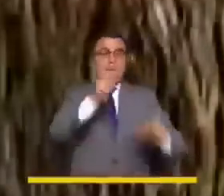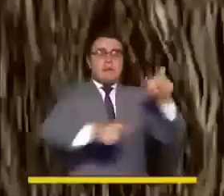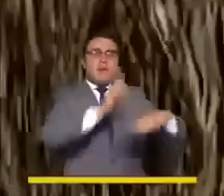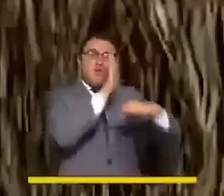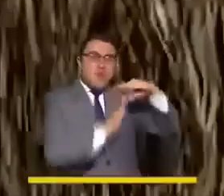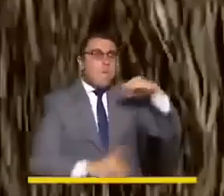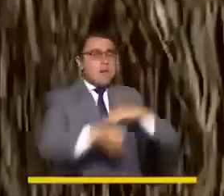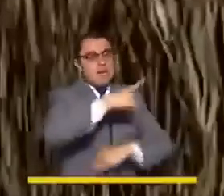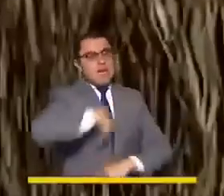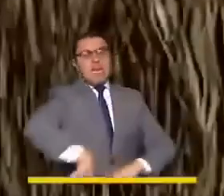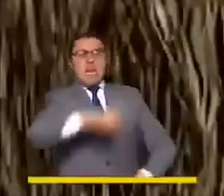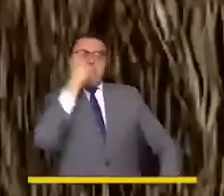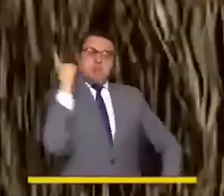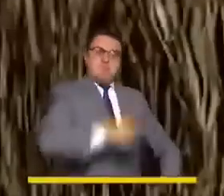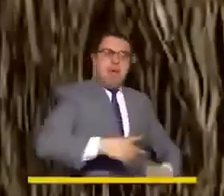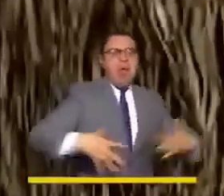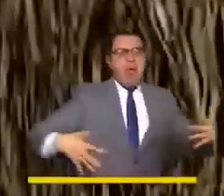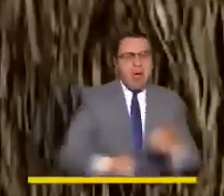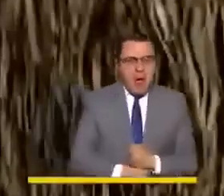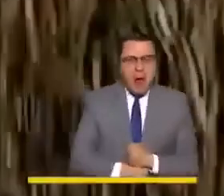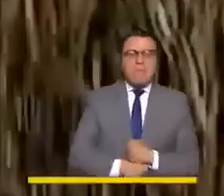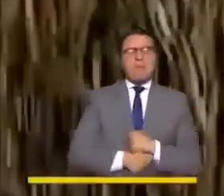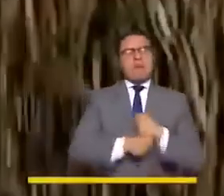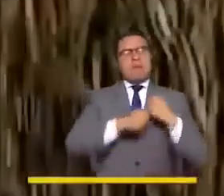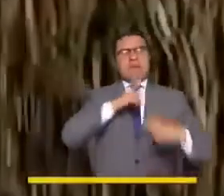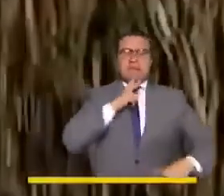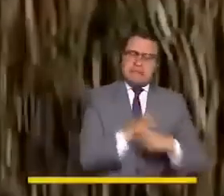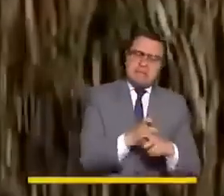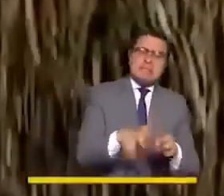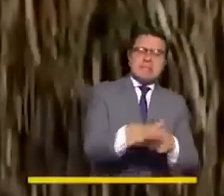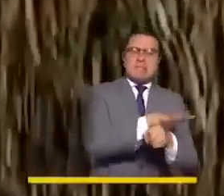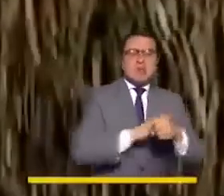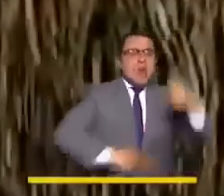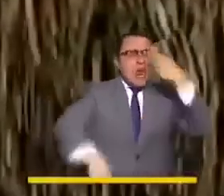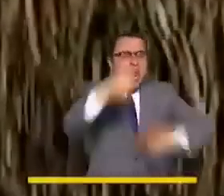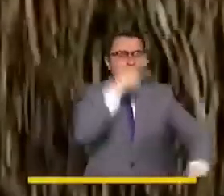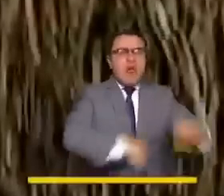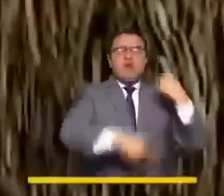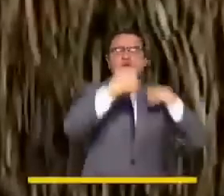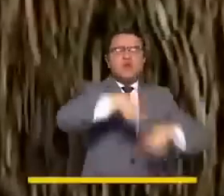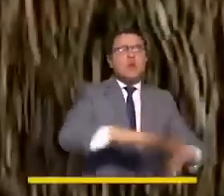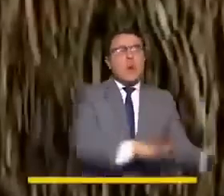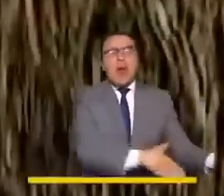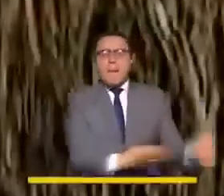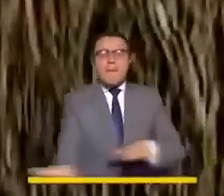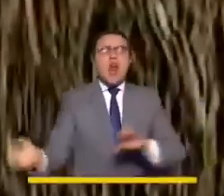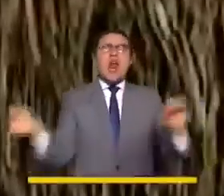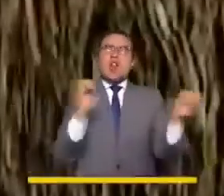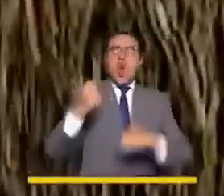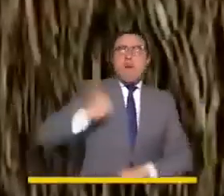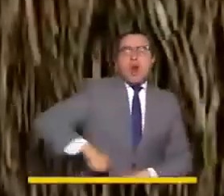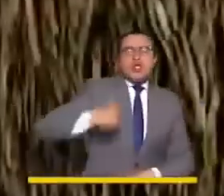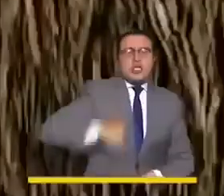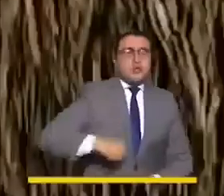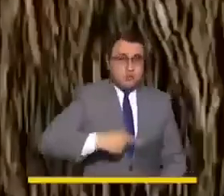humilde al hambre, a la penuria y a sus hijos y a sus hijas quizás a la muerte o a la